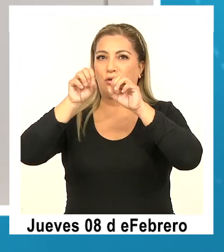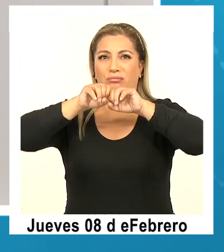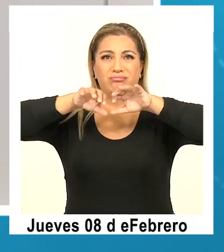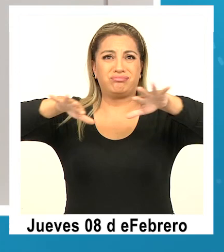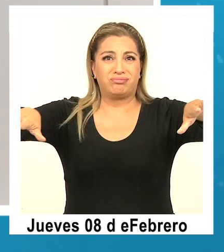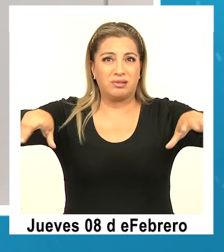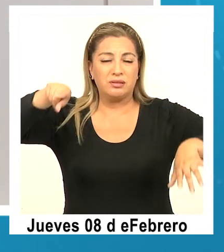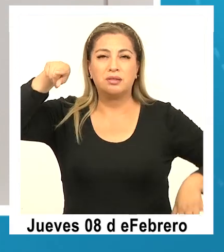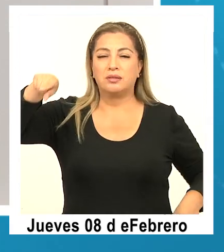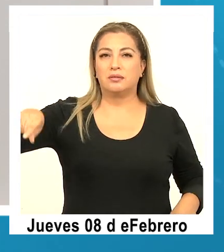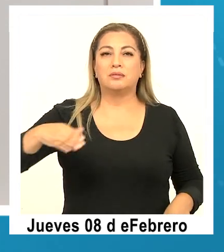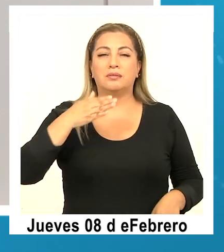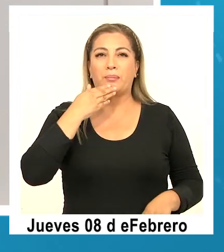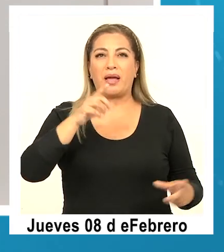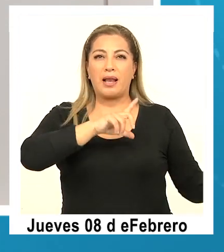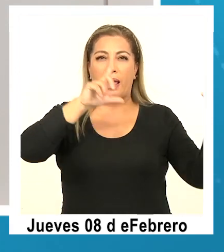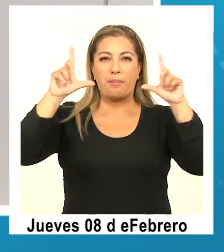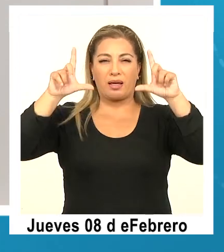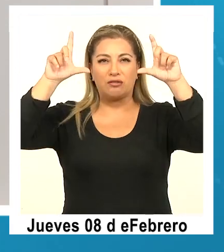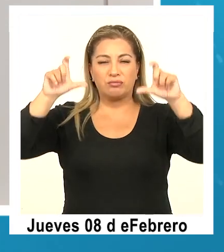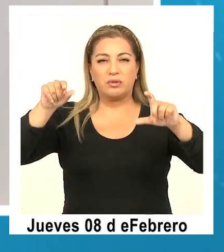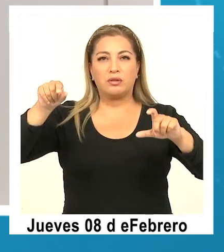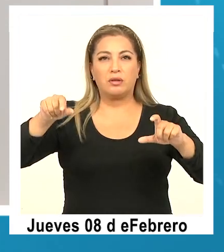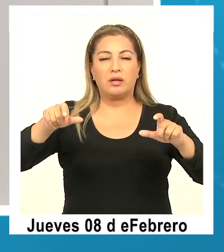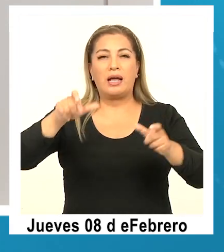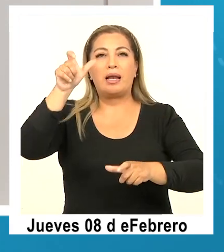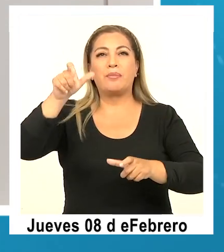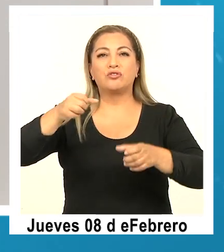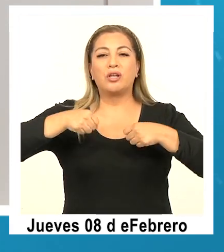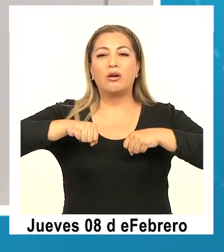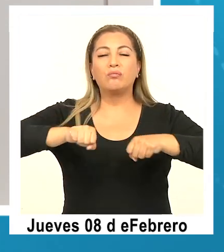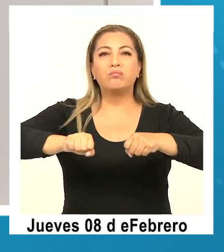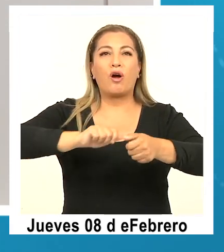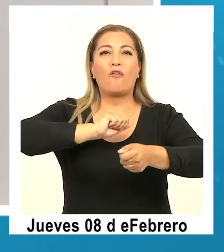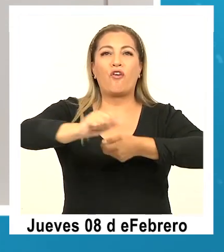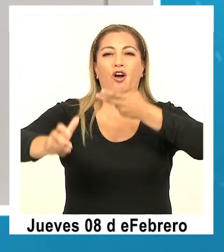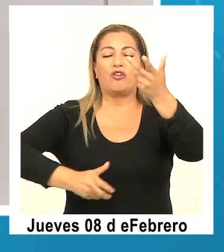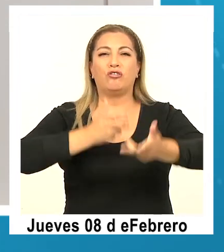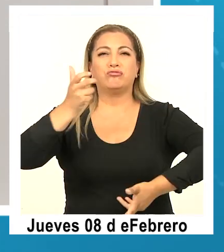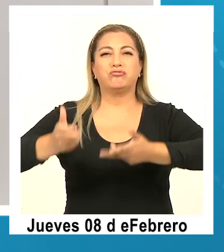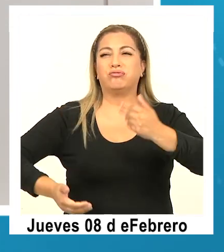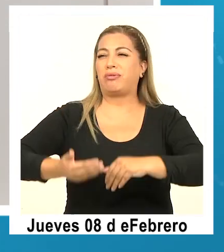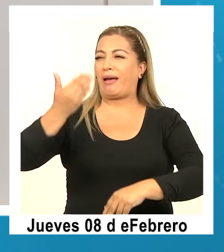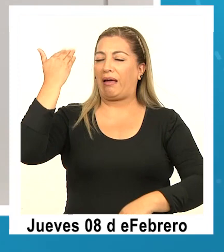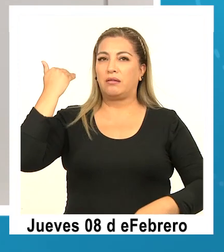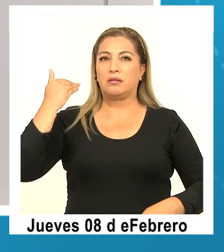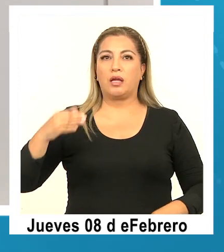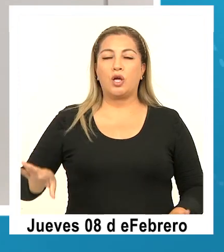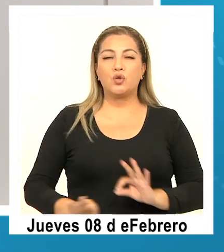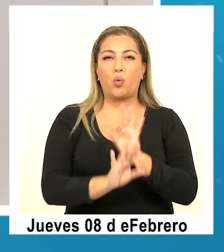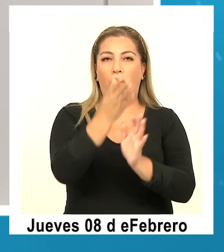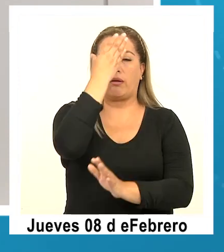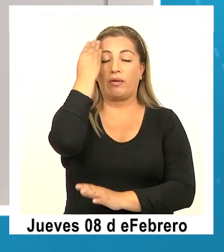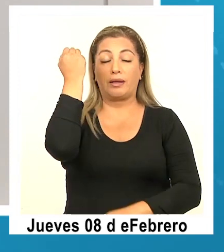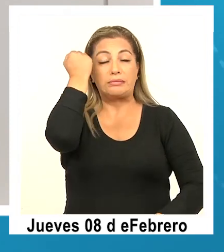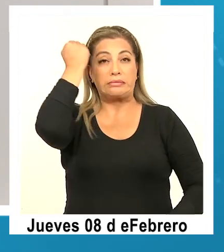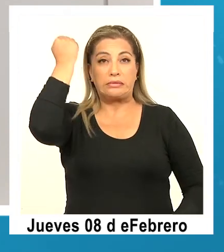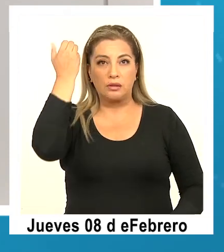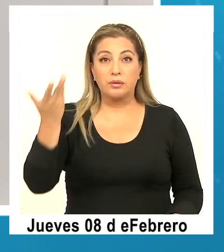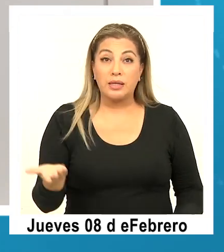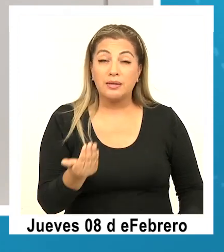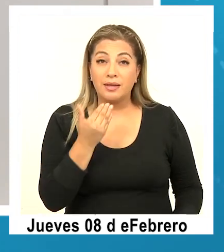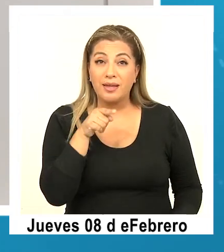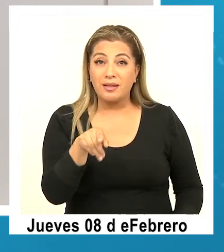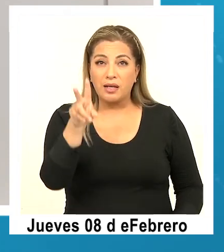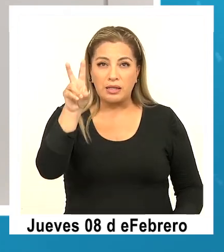migración, la imagen esa de la gente quemando los coches, una imagen que no debiera olvidársenos además. Bueno, y en